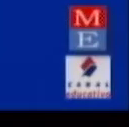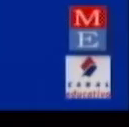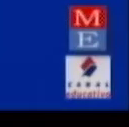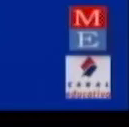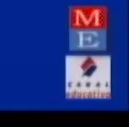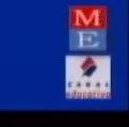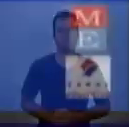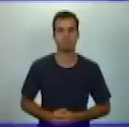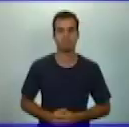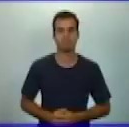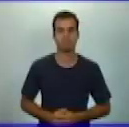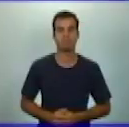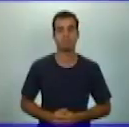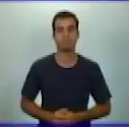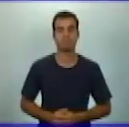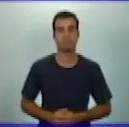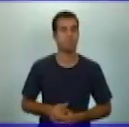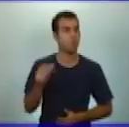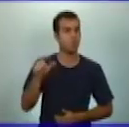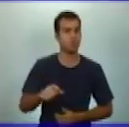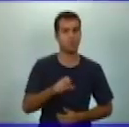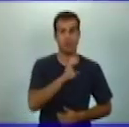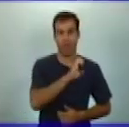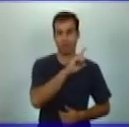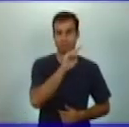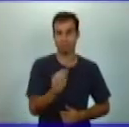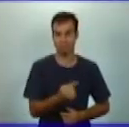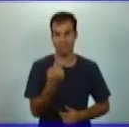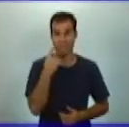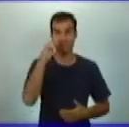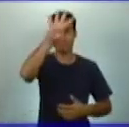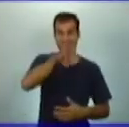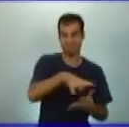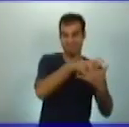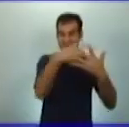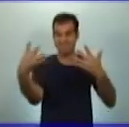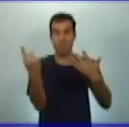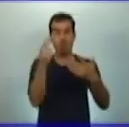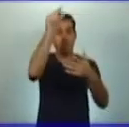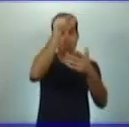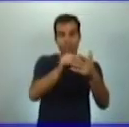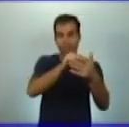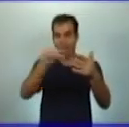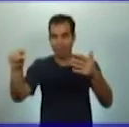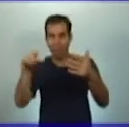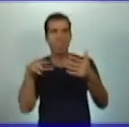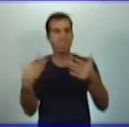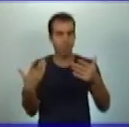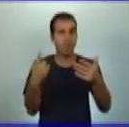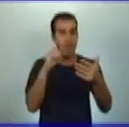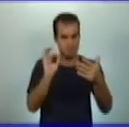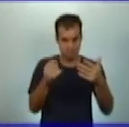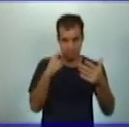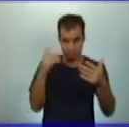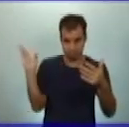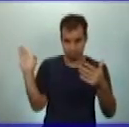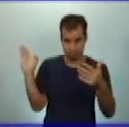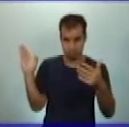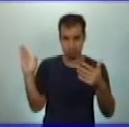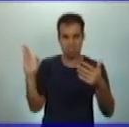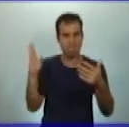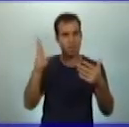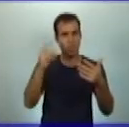Y nos queda entonces la ubicación del elemento en la tabla periódica. ¿A partir de qué? De esa distribución que tenemos en pantalla.